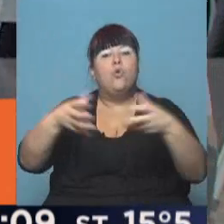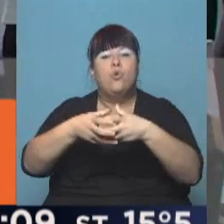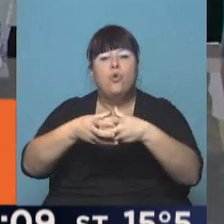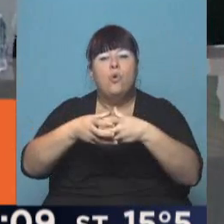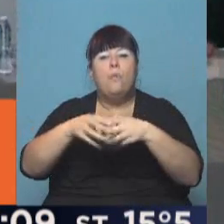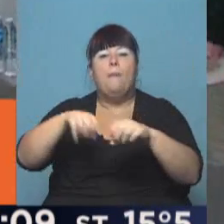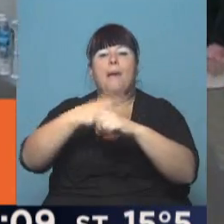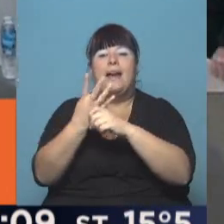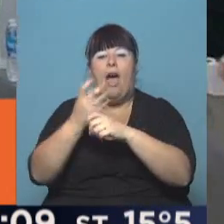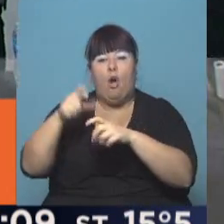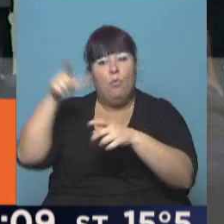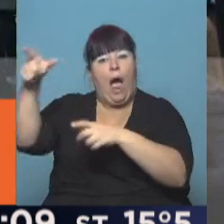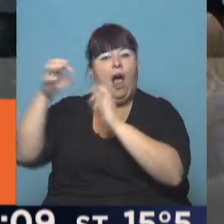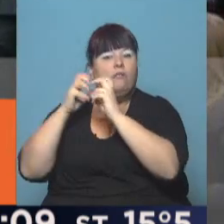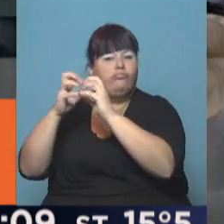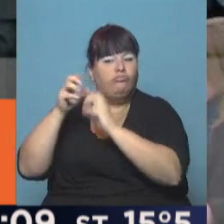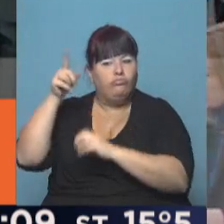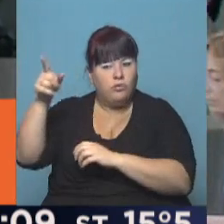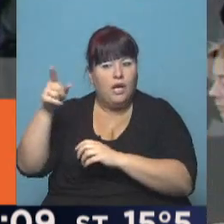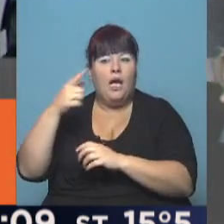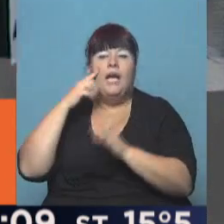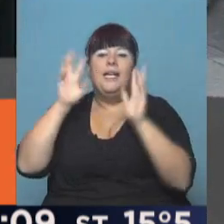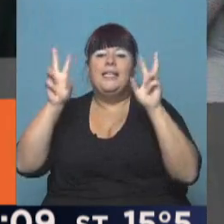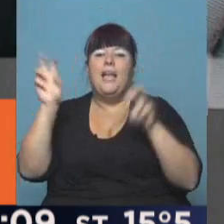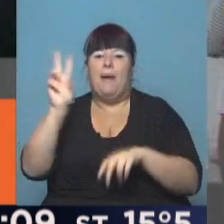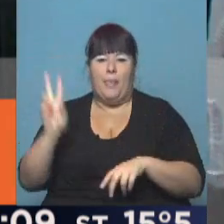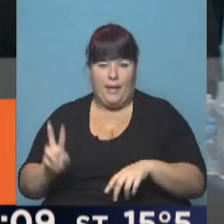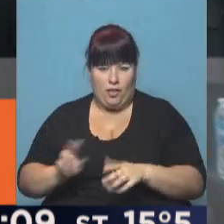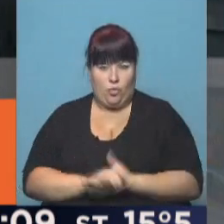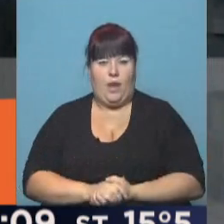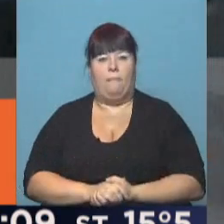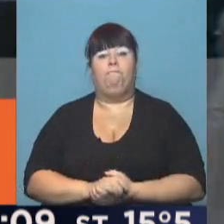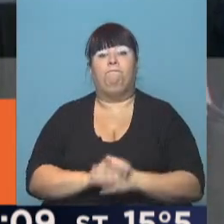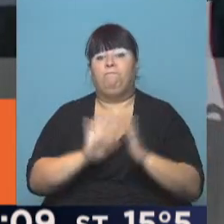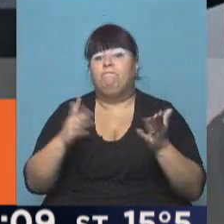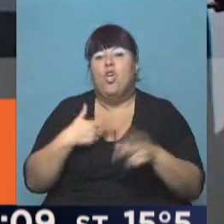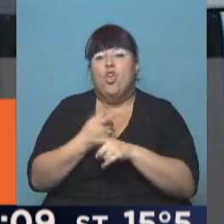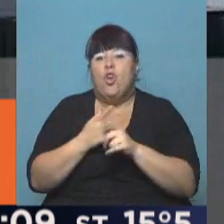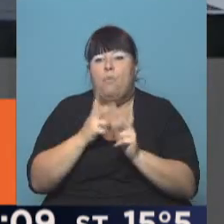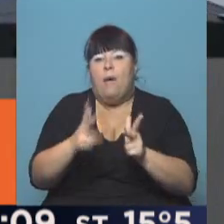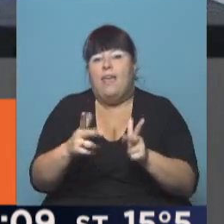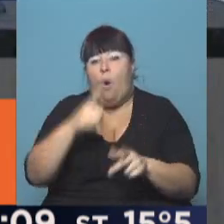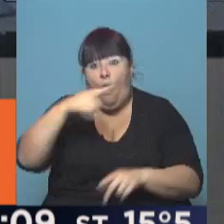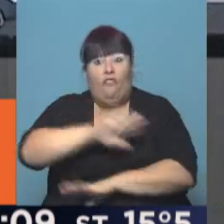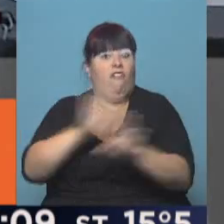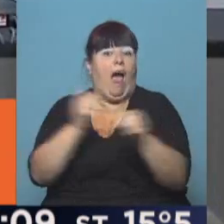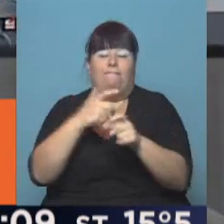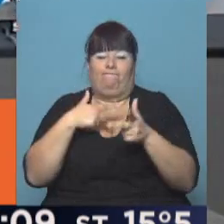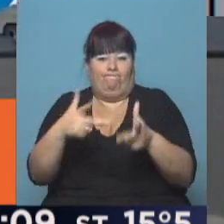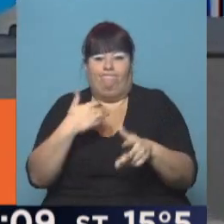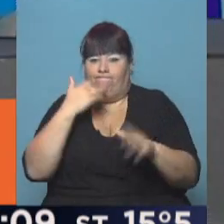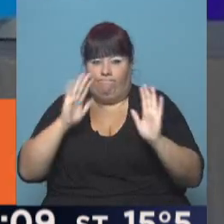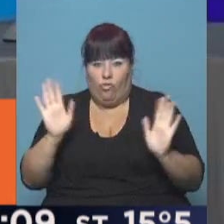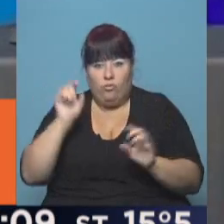de Mercado Común está en este momento tratando el tema Venezuela, así que no les puedo dar la última palabra al